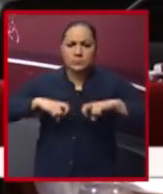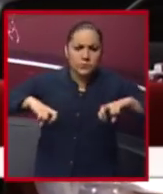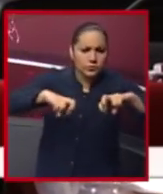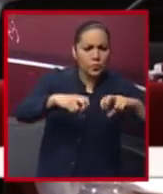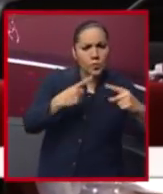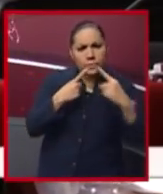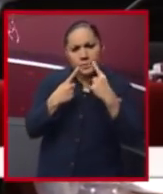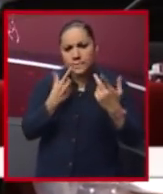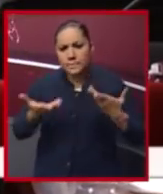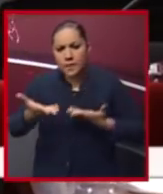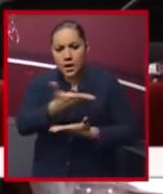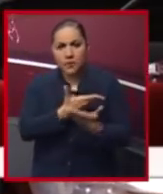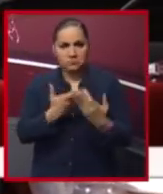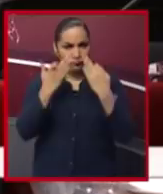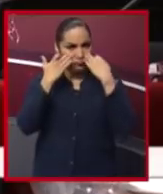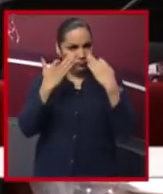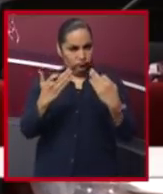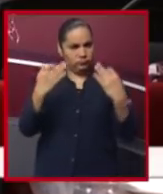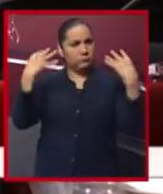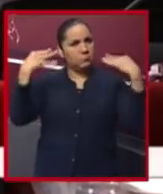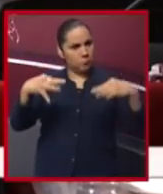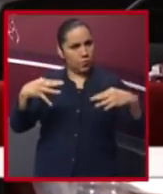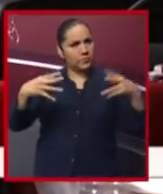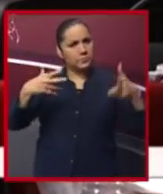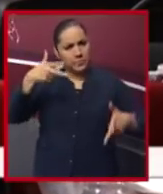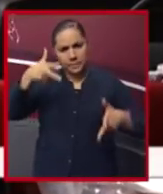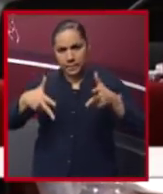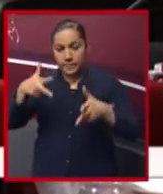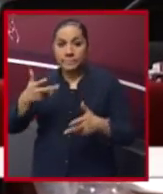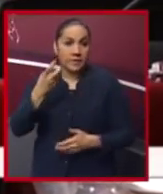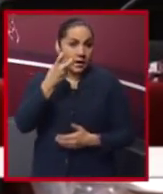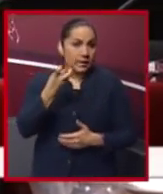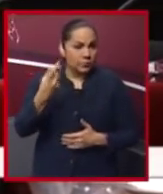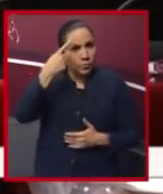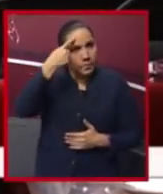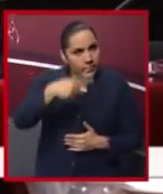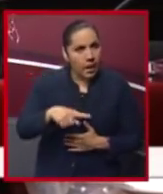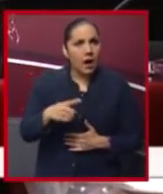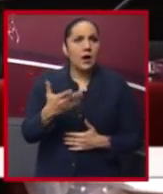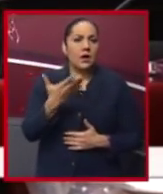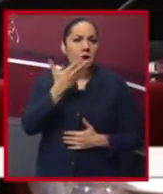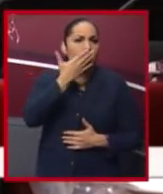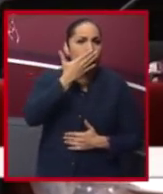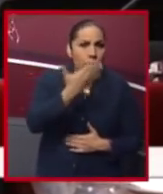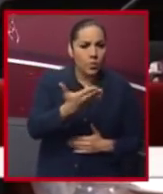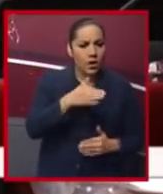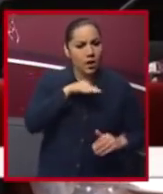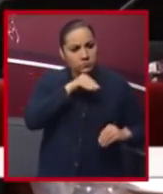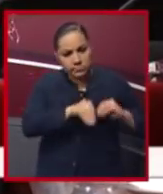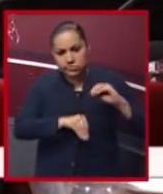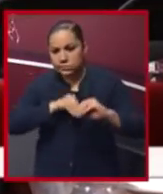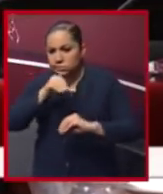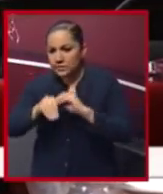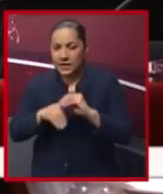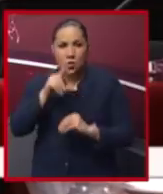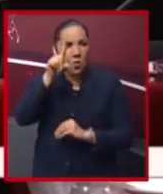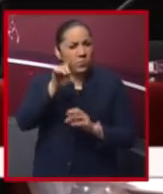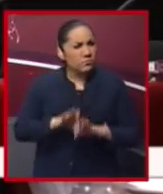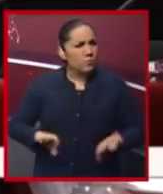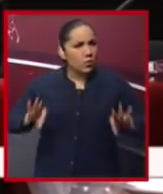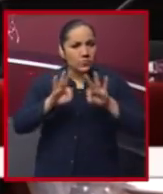un trabajo para hacer una redacción lo mejor que se pueda en beneficio del sistema educativo